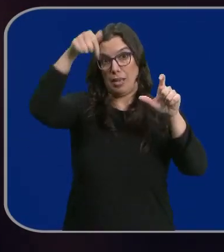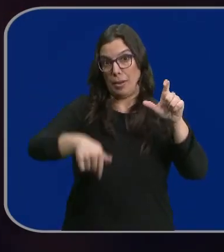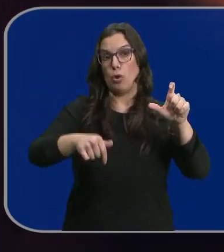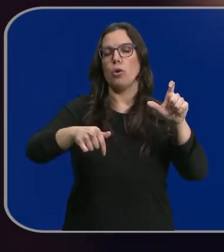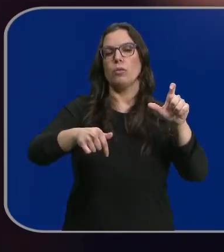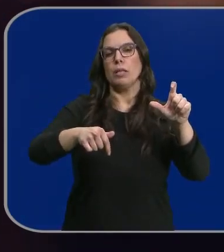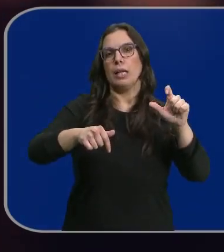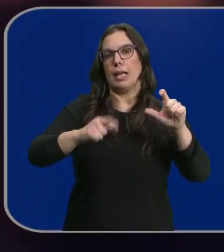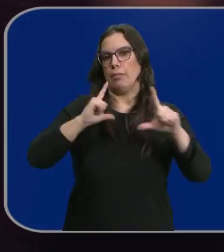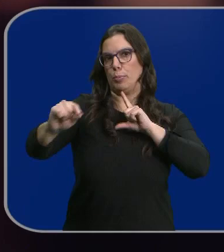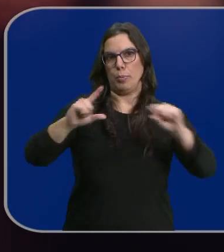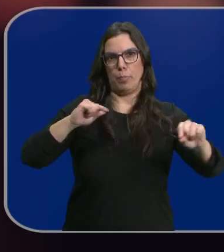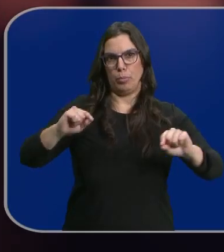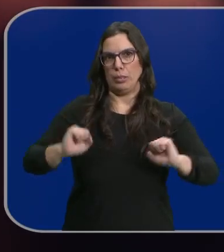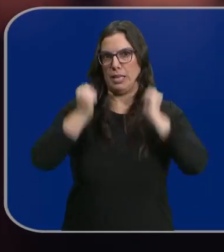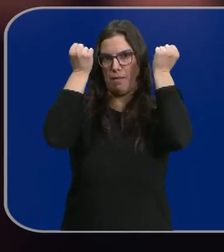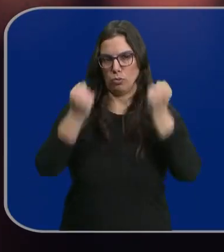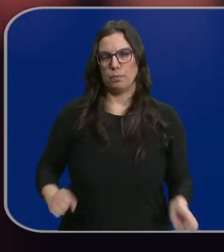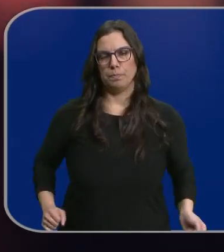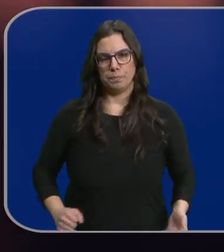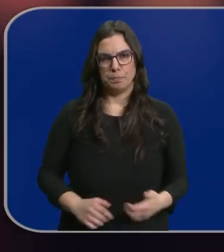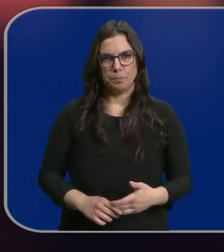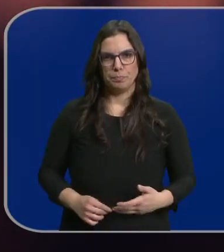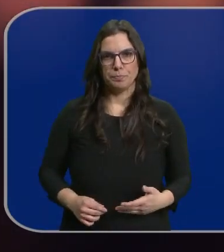abajo y lograron salir ilesos.